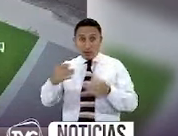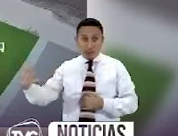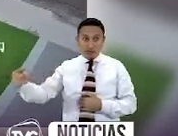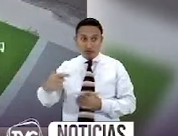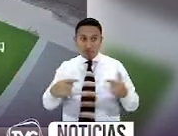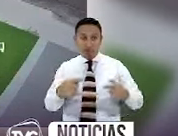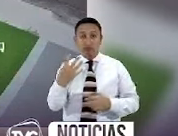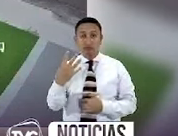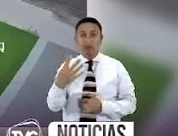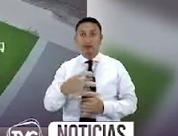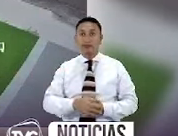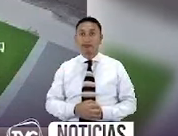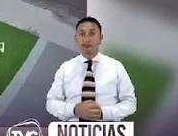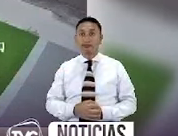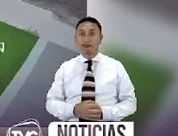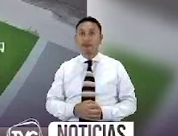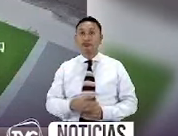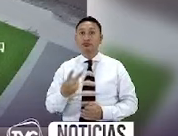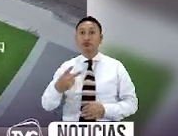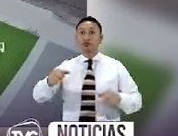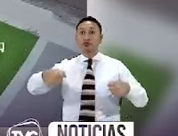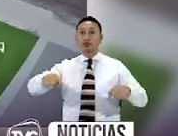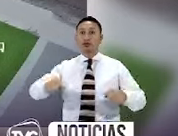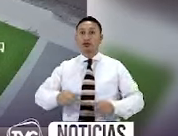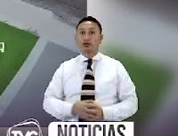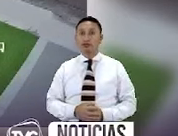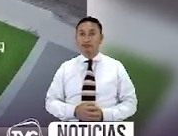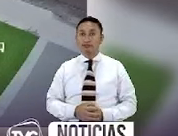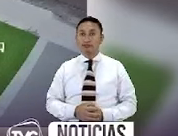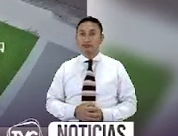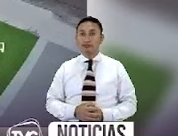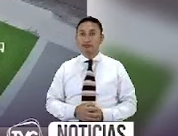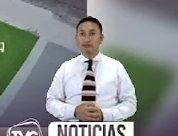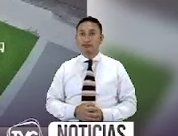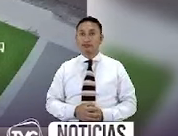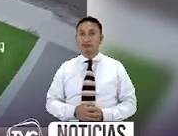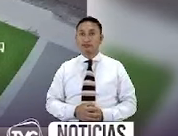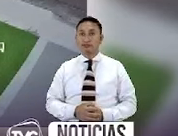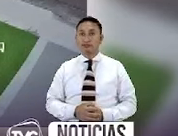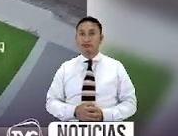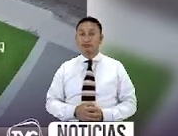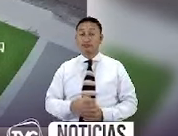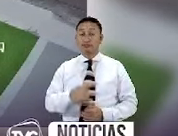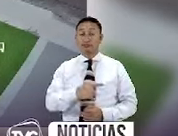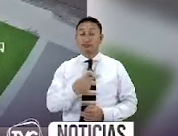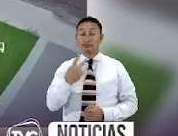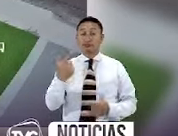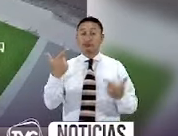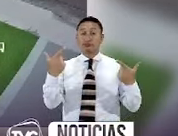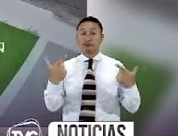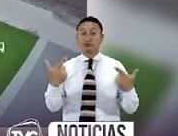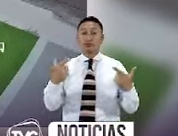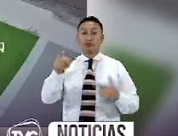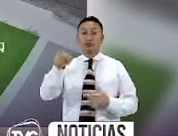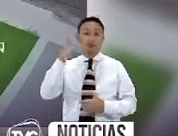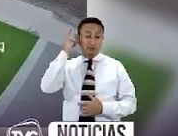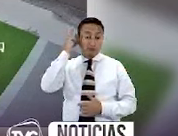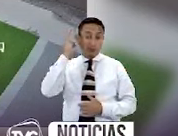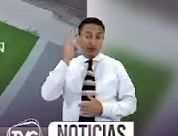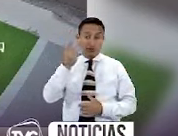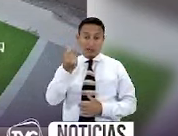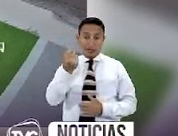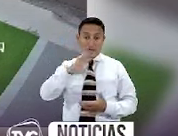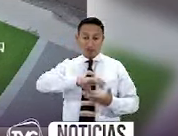total, a bordo de 2 motocicletas. 2 de ellos llevan armas. Le quitaron a la afectada todo el dinero en